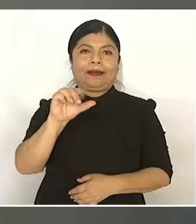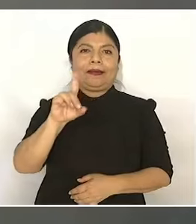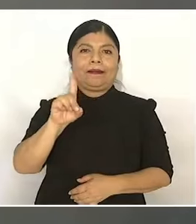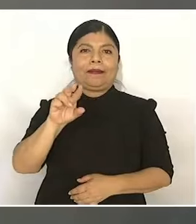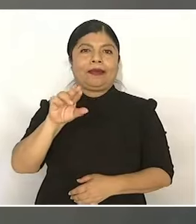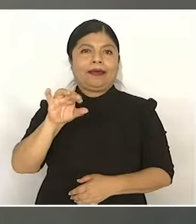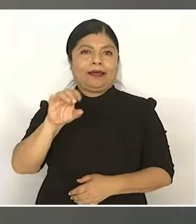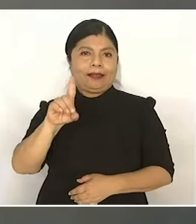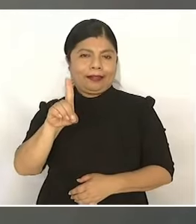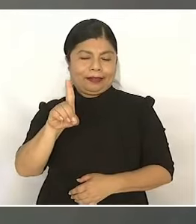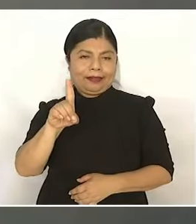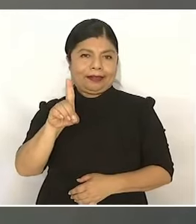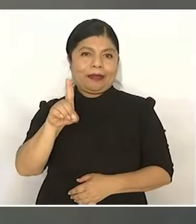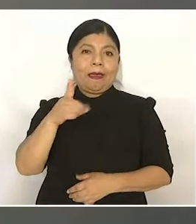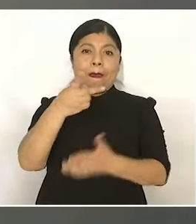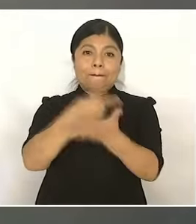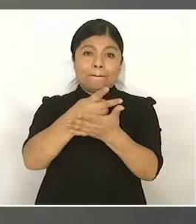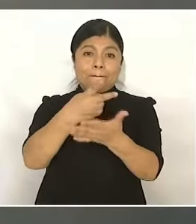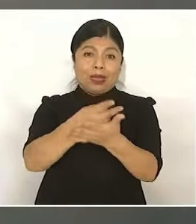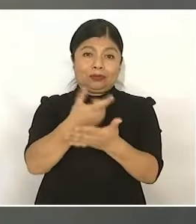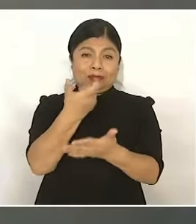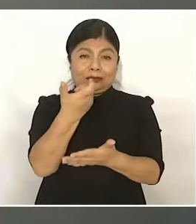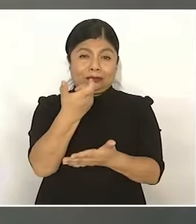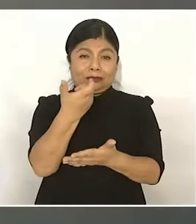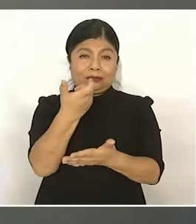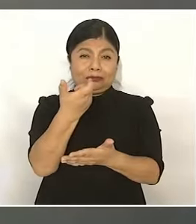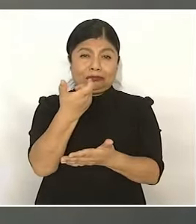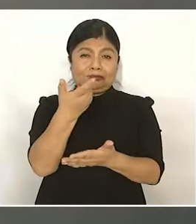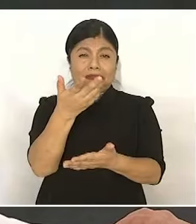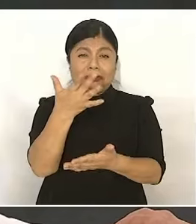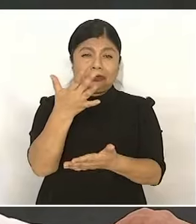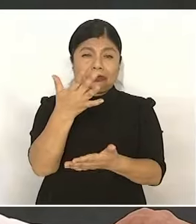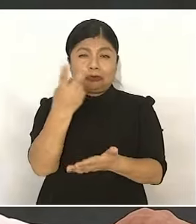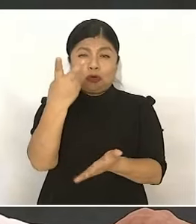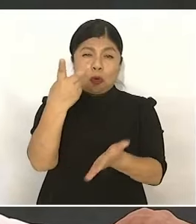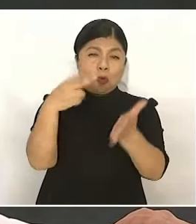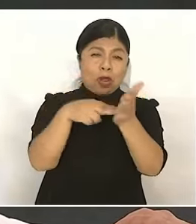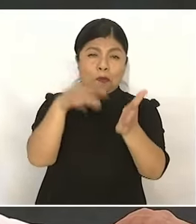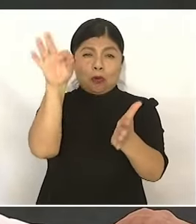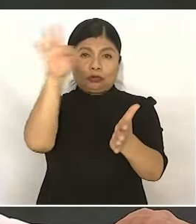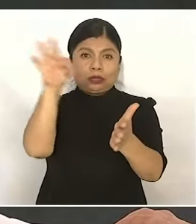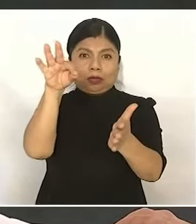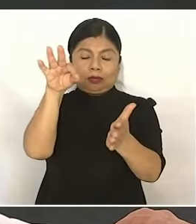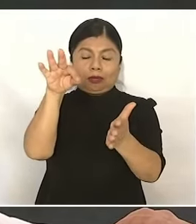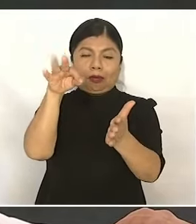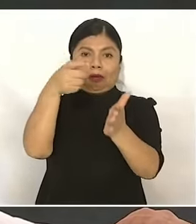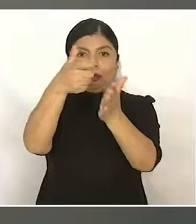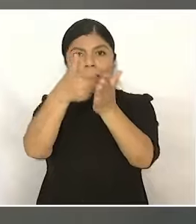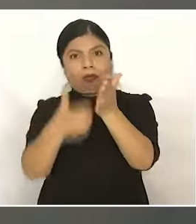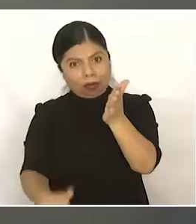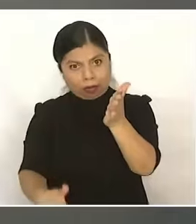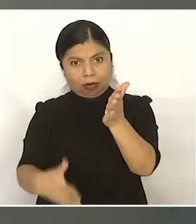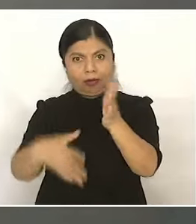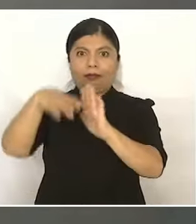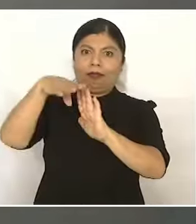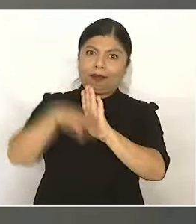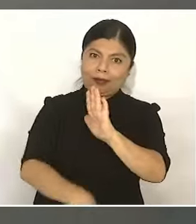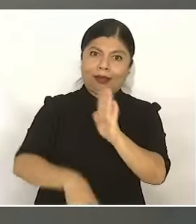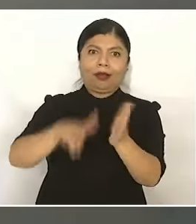devaluó como 2,000% con de la Madrid en el peso. Luego Salinas se